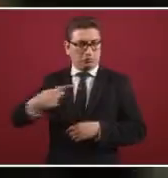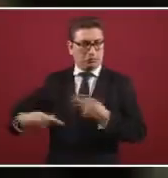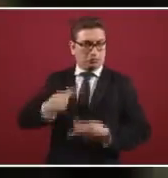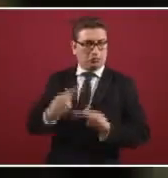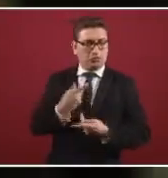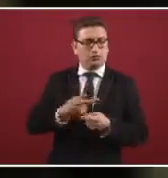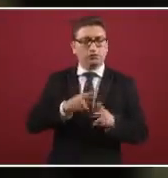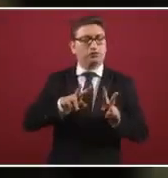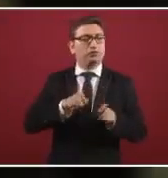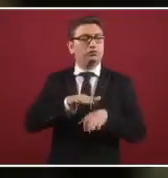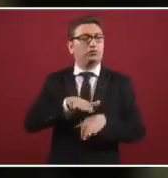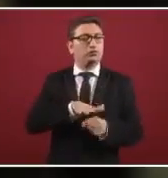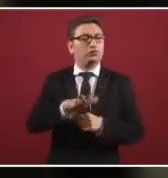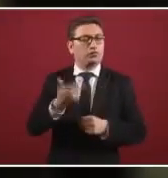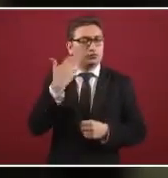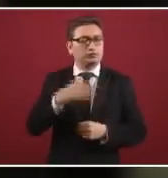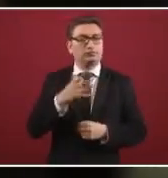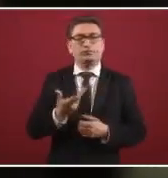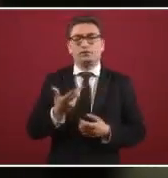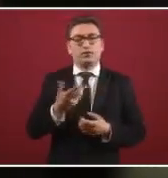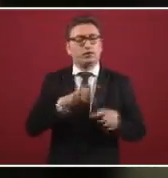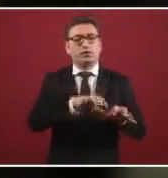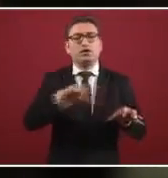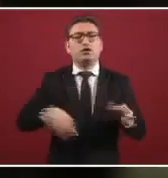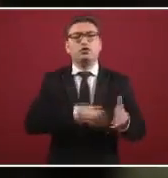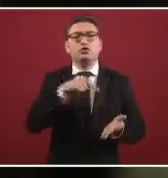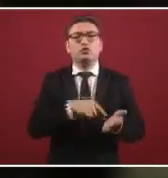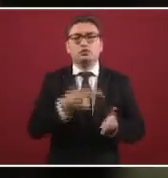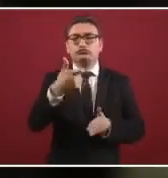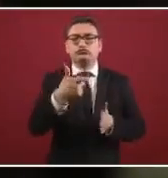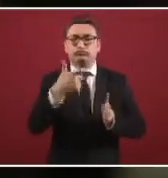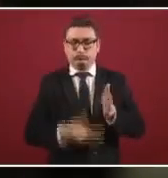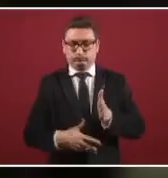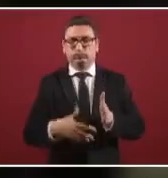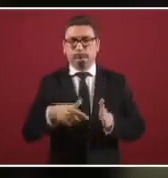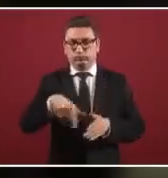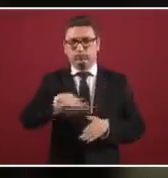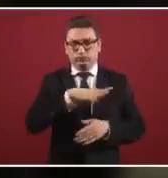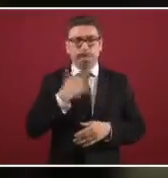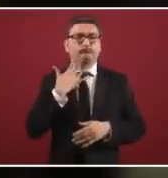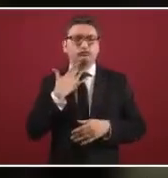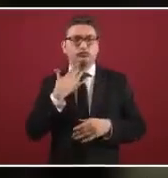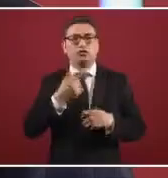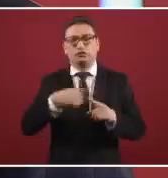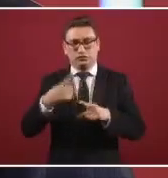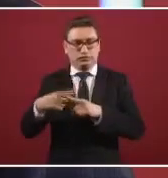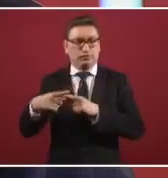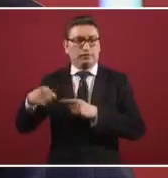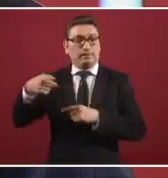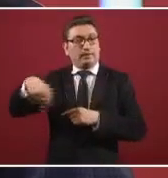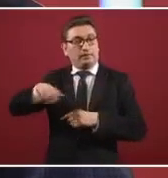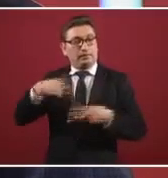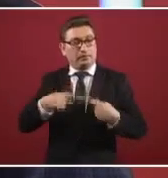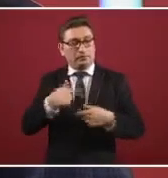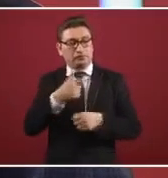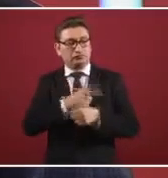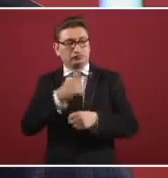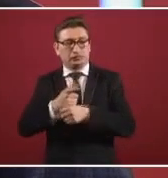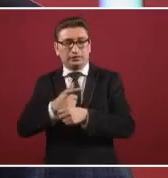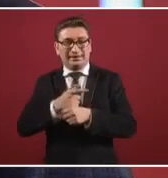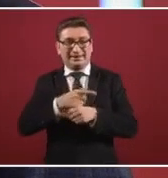si bien hay algunas estaciones que han disminuido los precios, dicen los usuarios que ellos perciben que